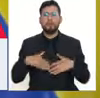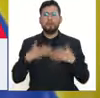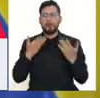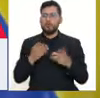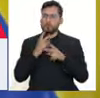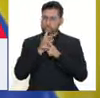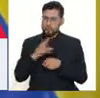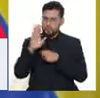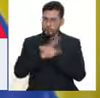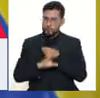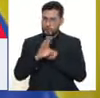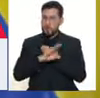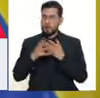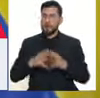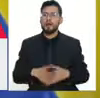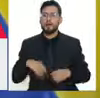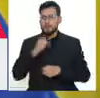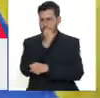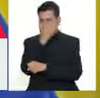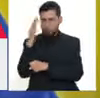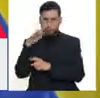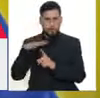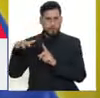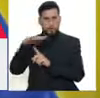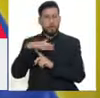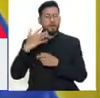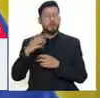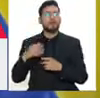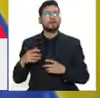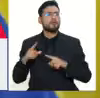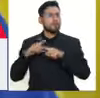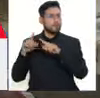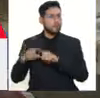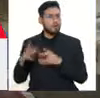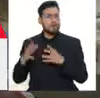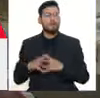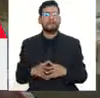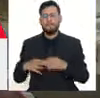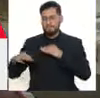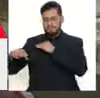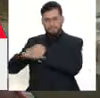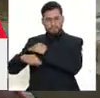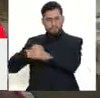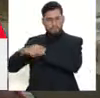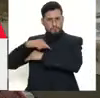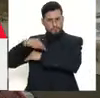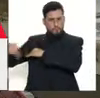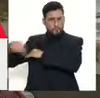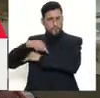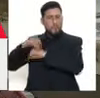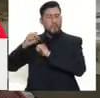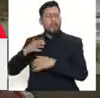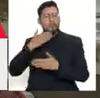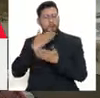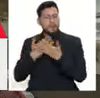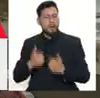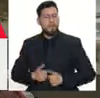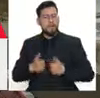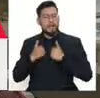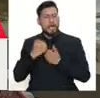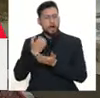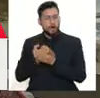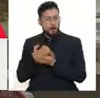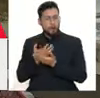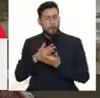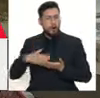la conservación de nuestra biodiversidad y ecosistemas transfronterizos que sustentan la vida